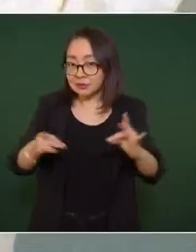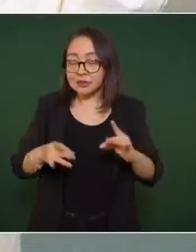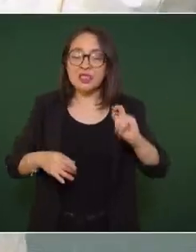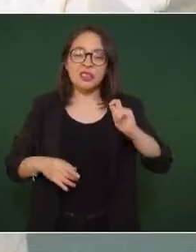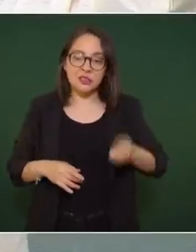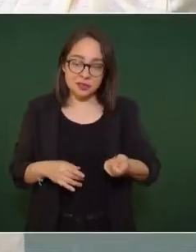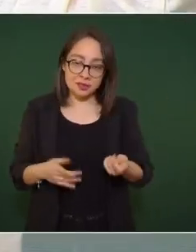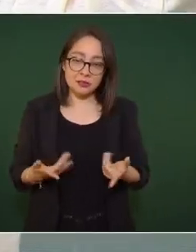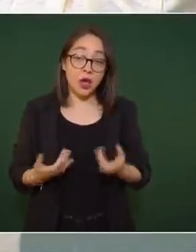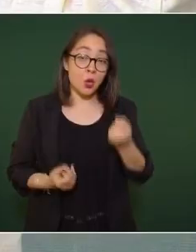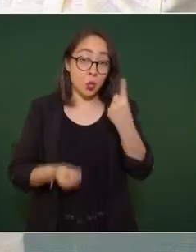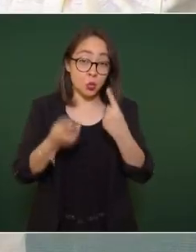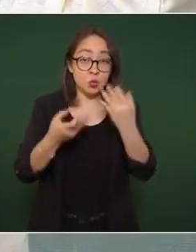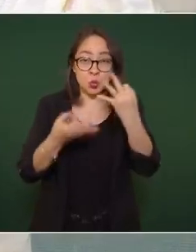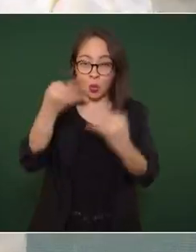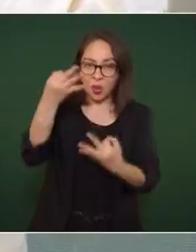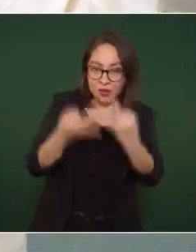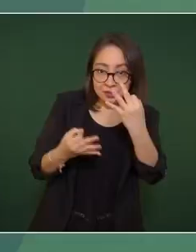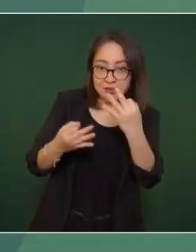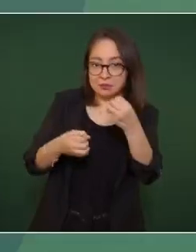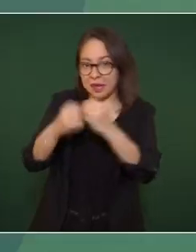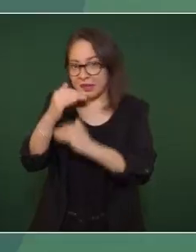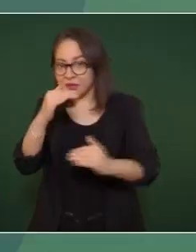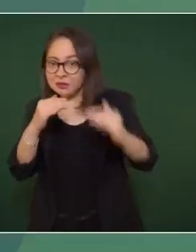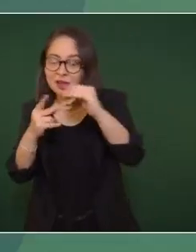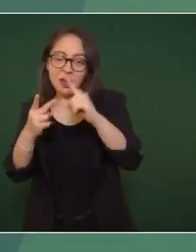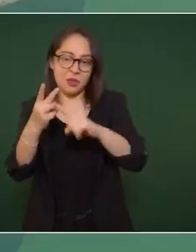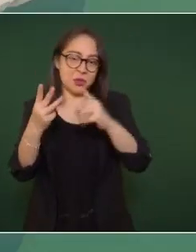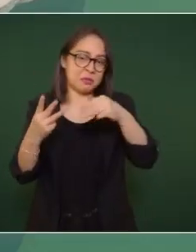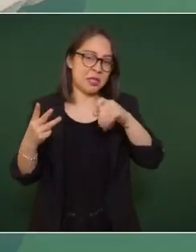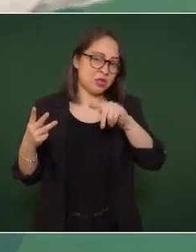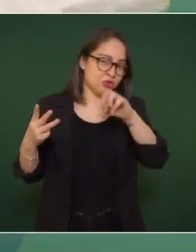jueces, de magistrados, de ministros.